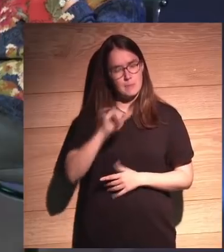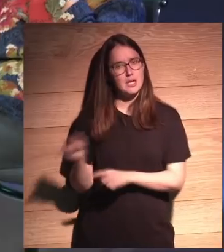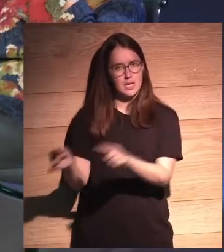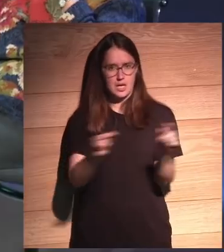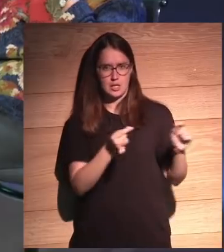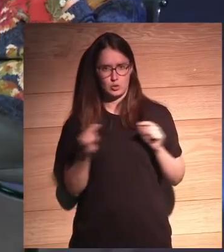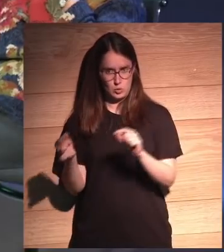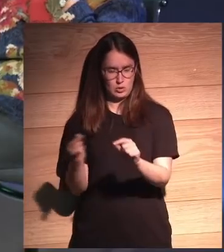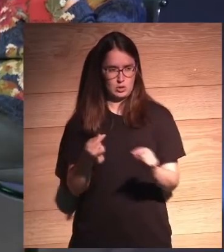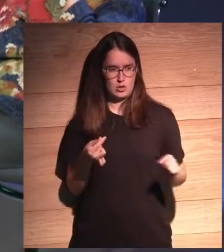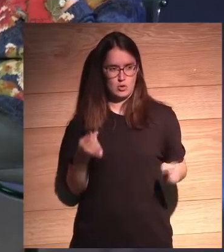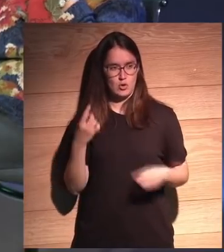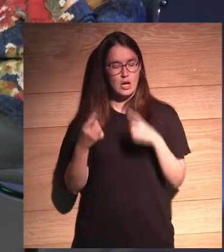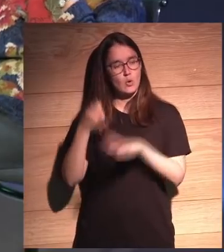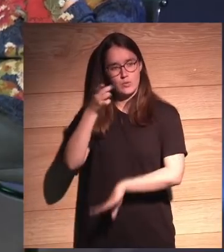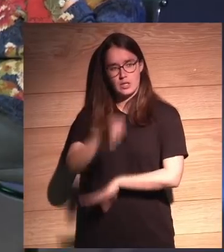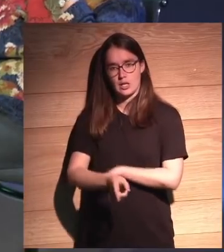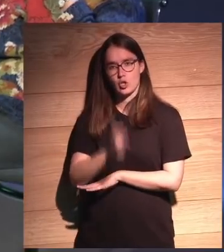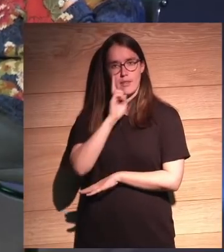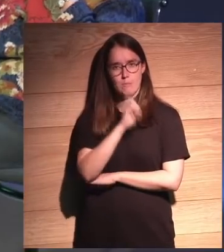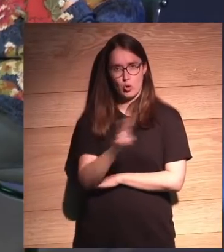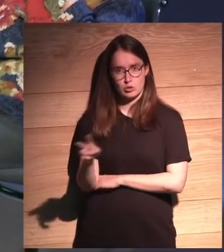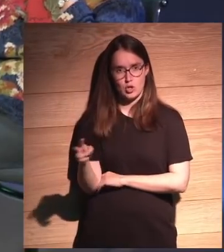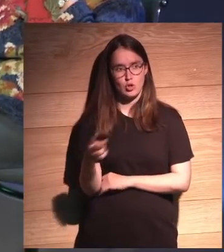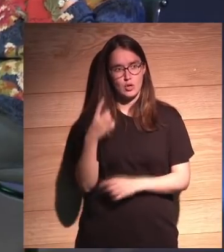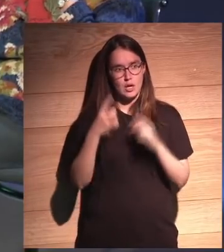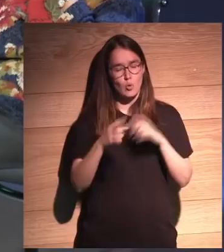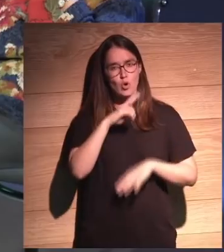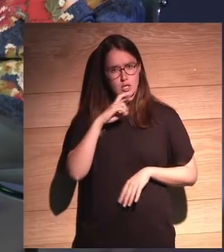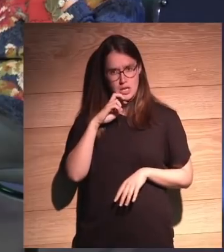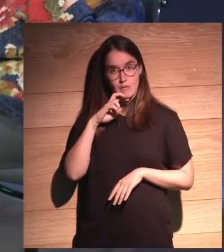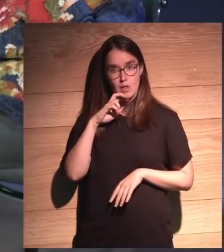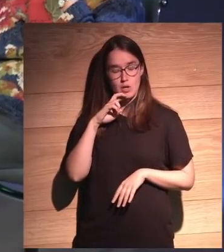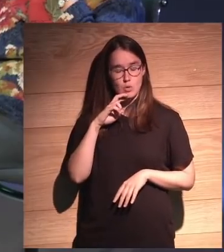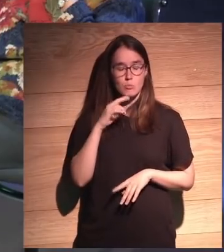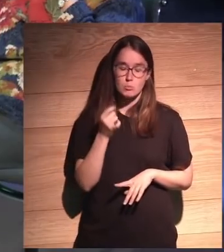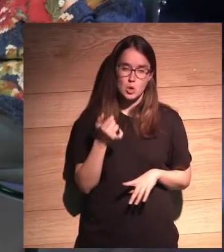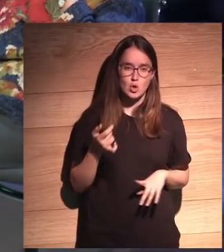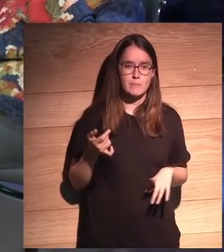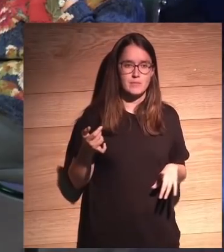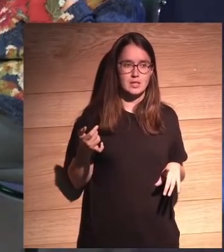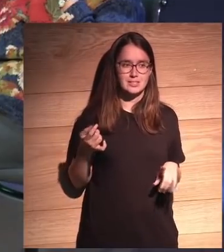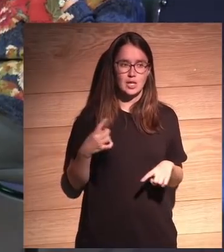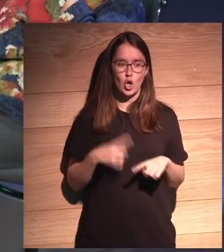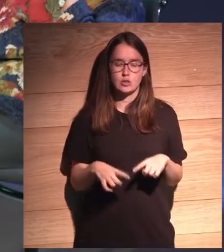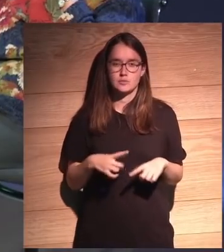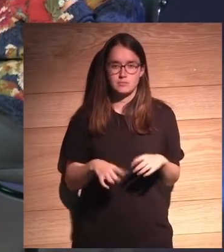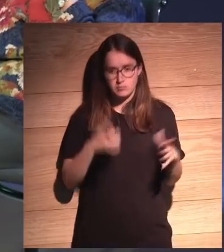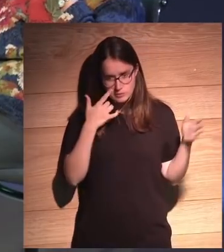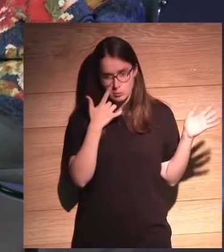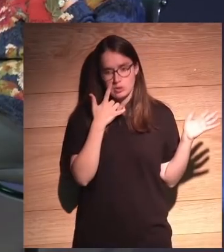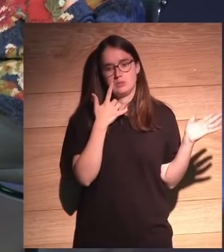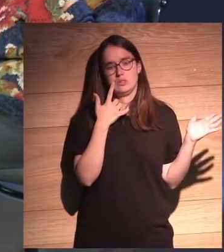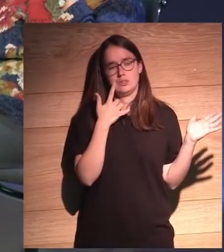discutido con algún director de museo y con algún conservador un poco esta cosa de que, vamos a